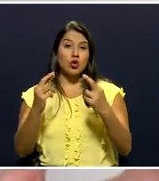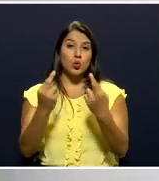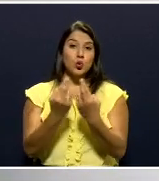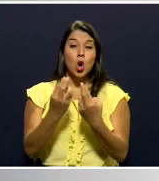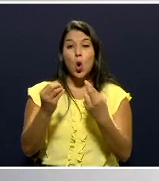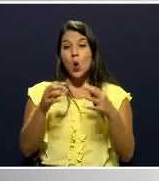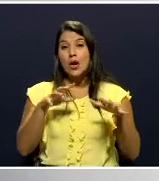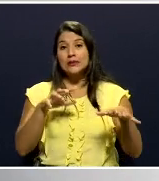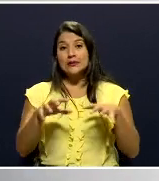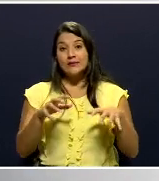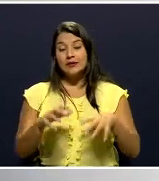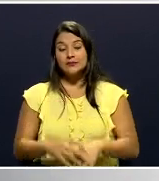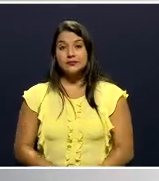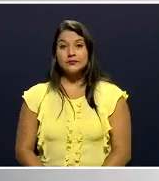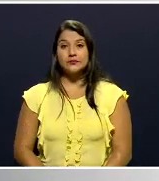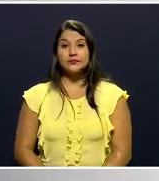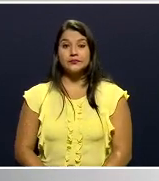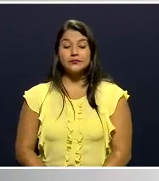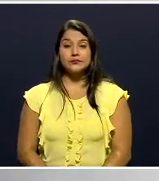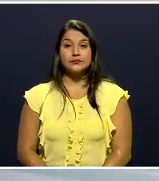de muchas personas.